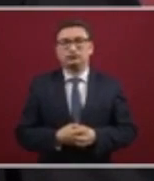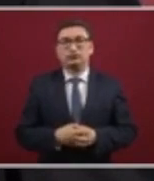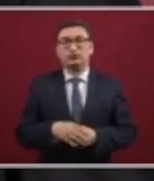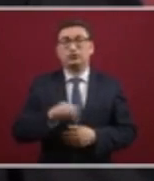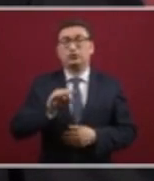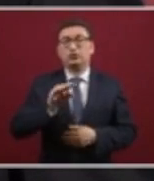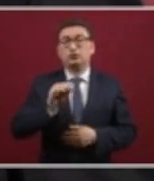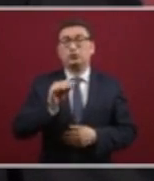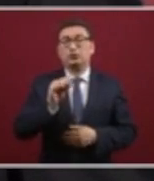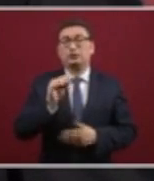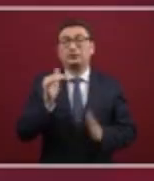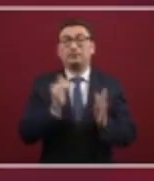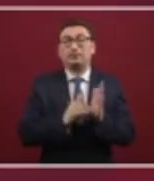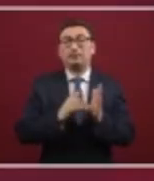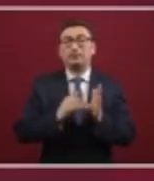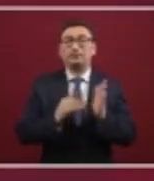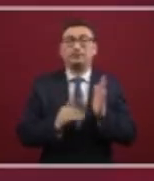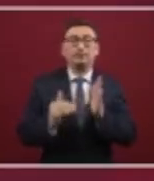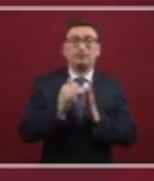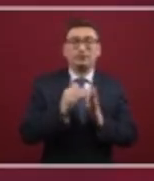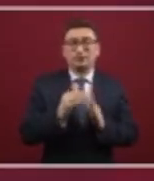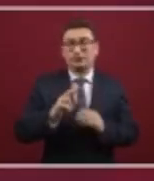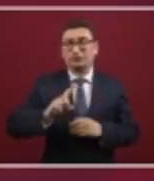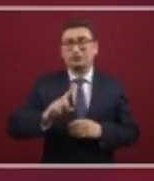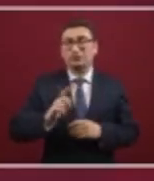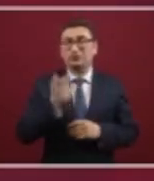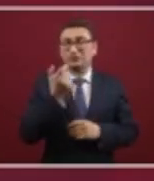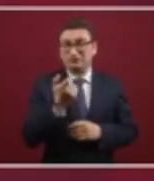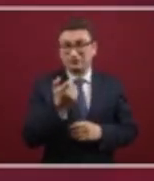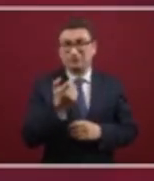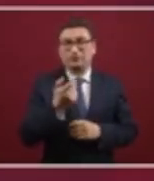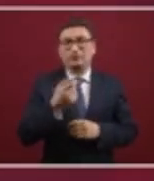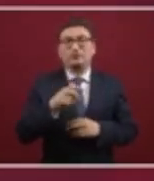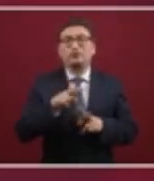90 mil millones de pesos de medicamentos,